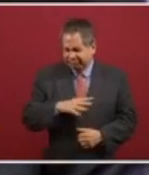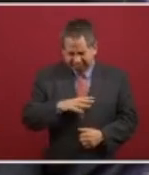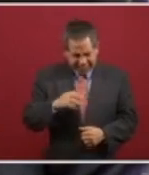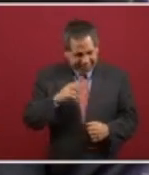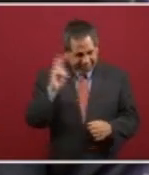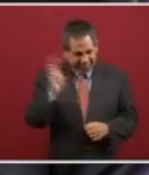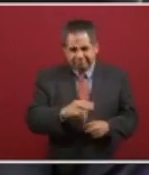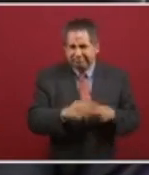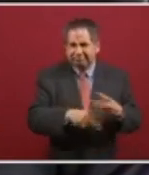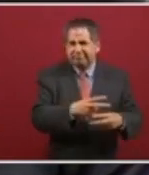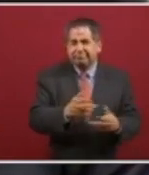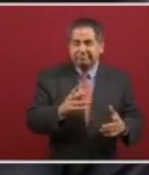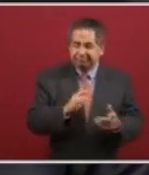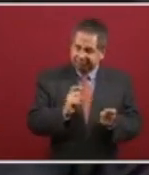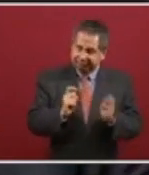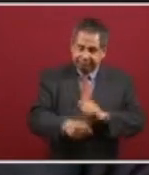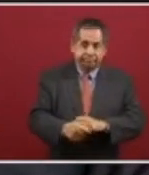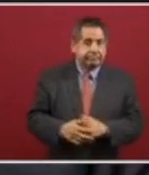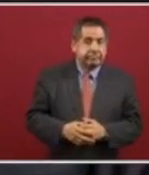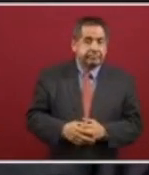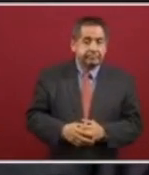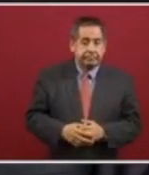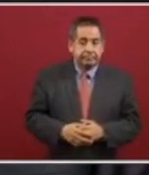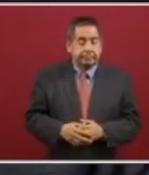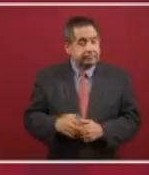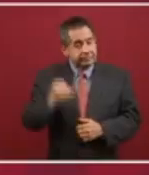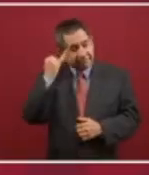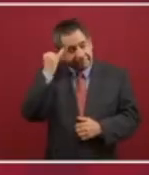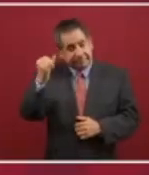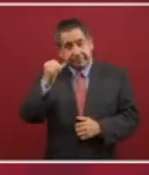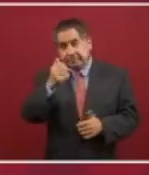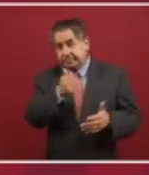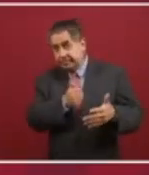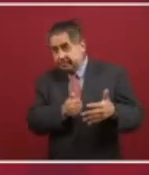Imagínense que los de mero arriba,